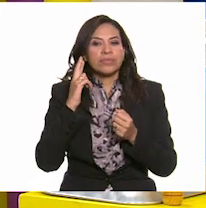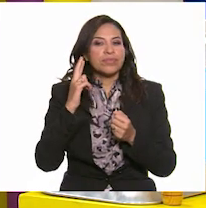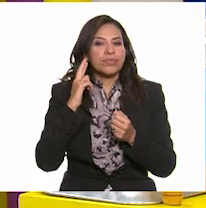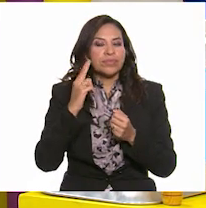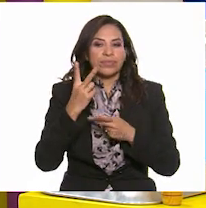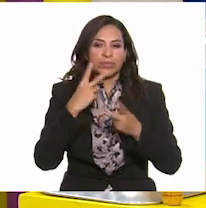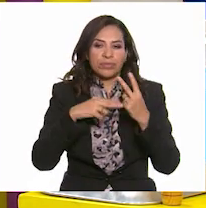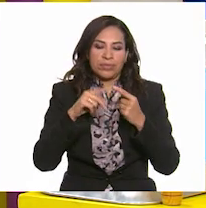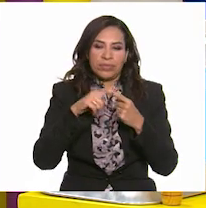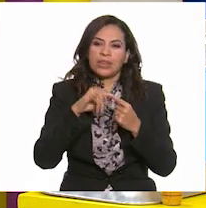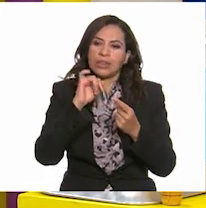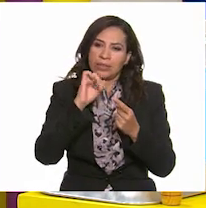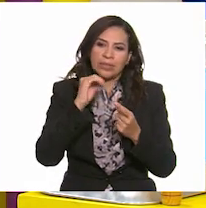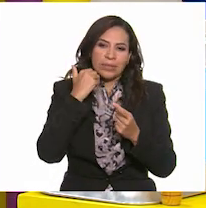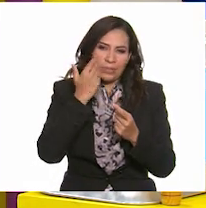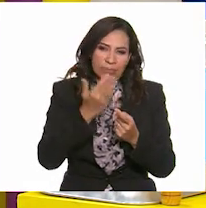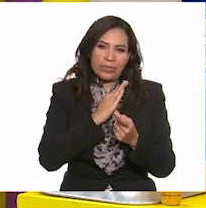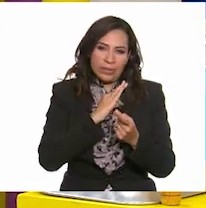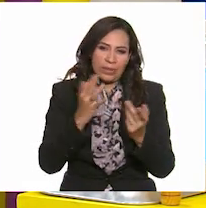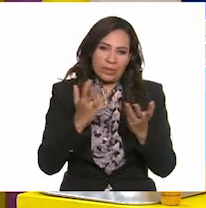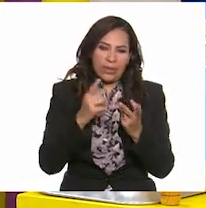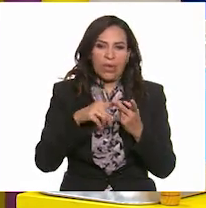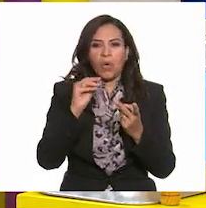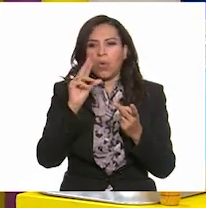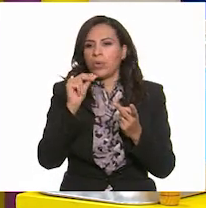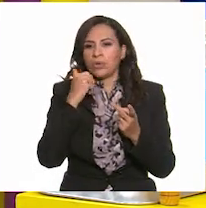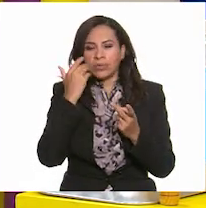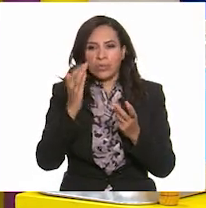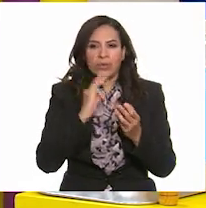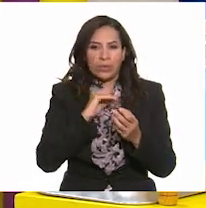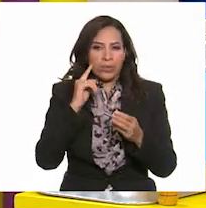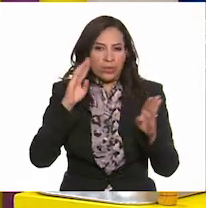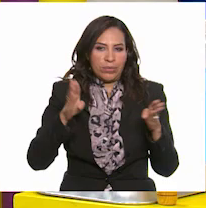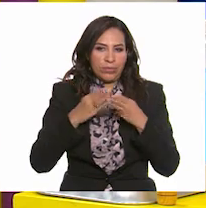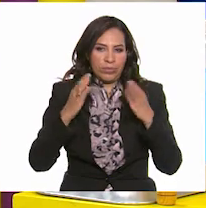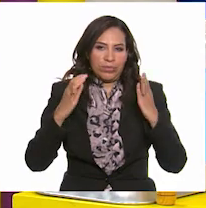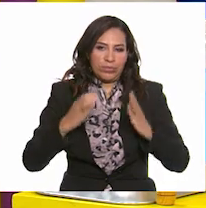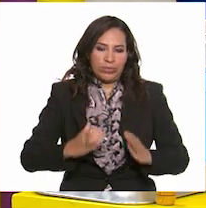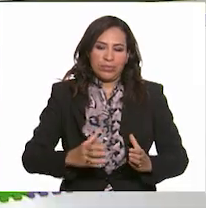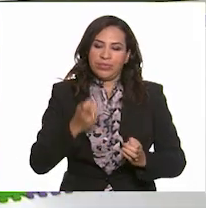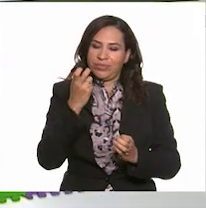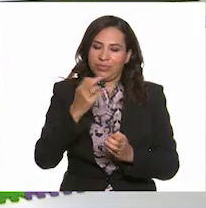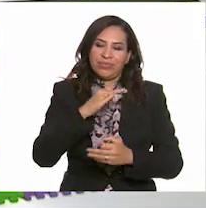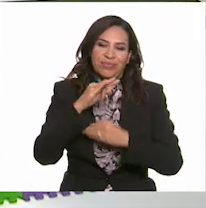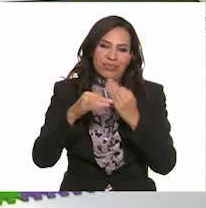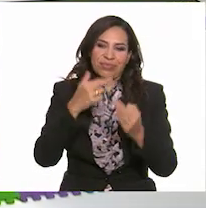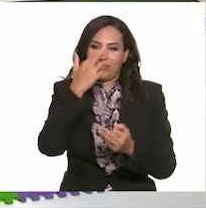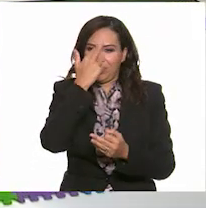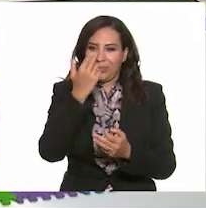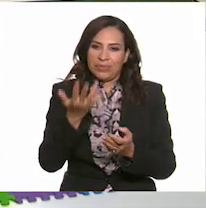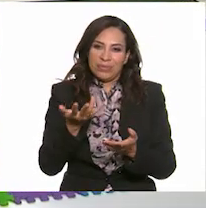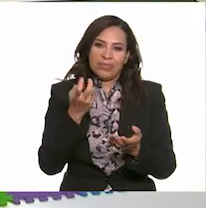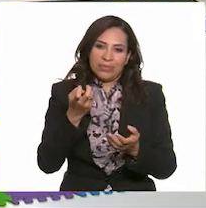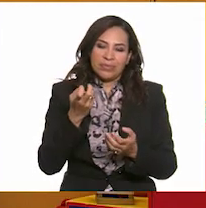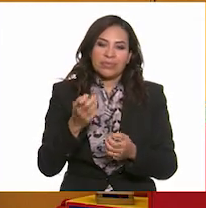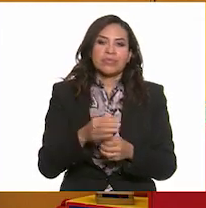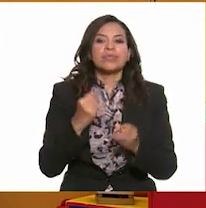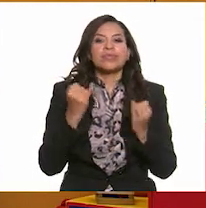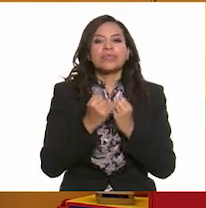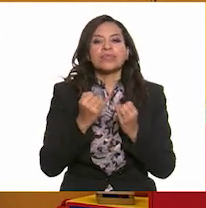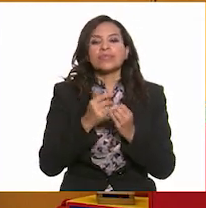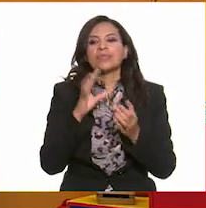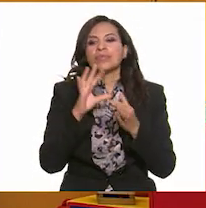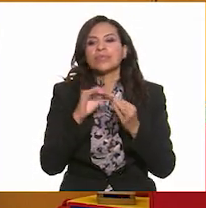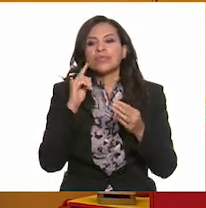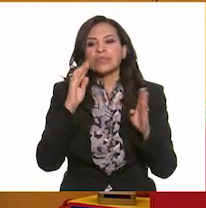sonidos, voluntarios o involuntarios, se puede crear música corporal. Estás en todo lo correcto, Pepe. Y también